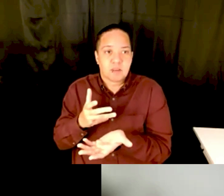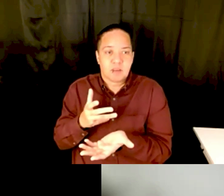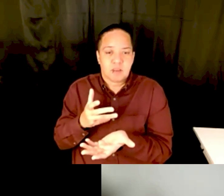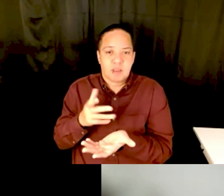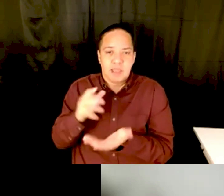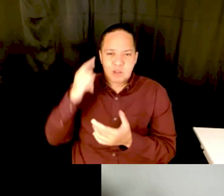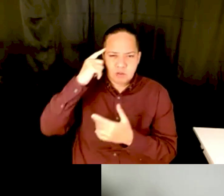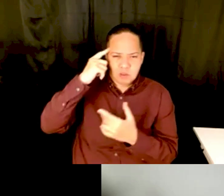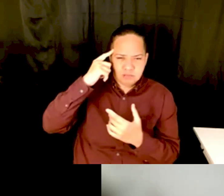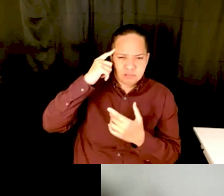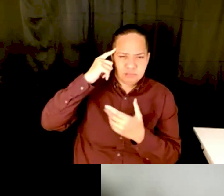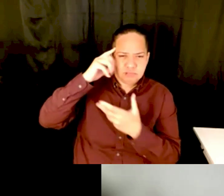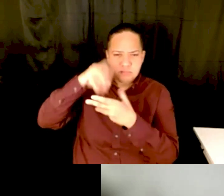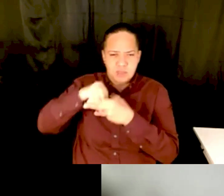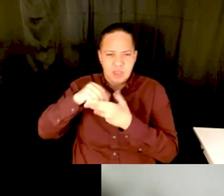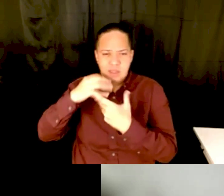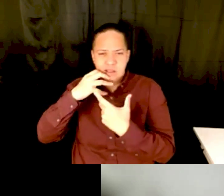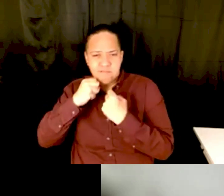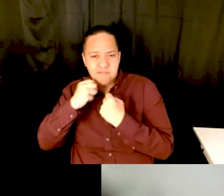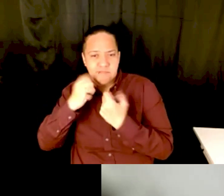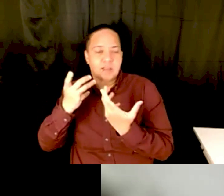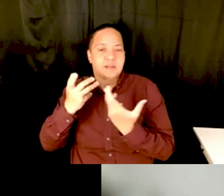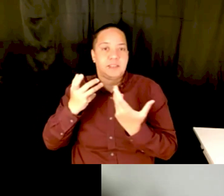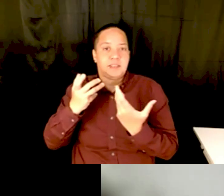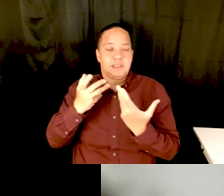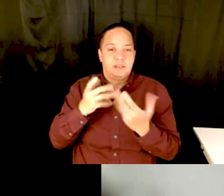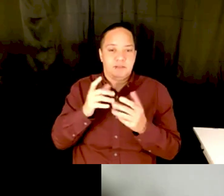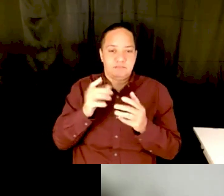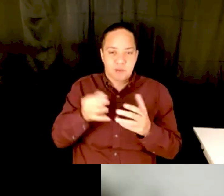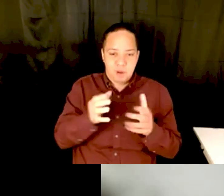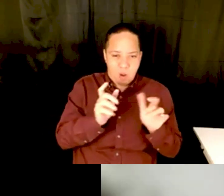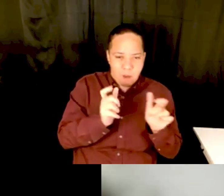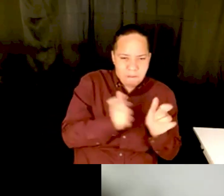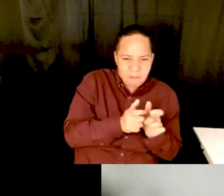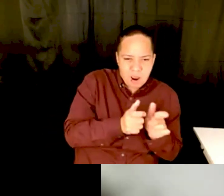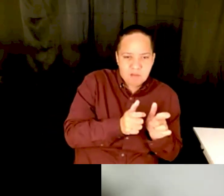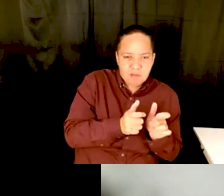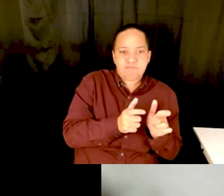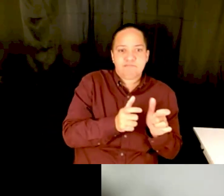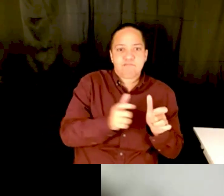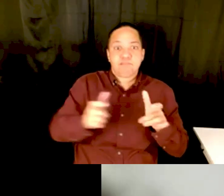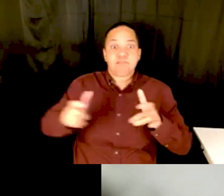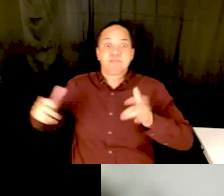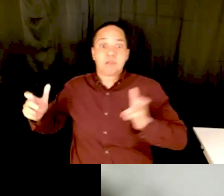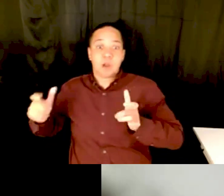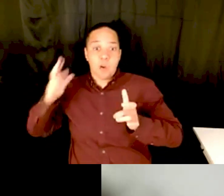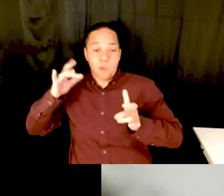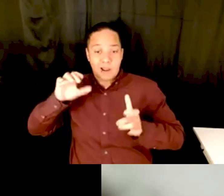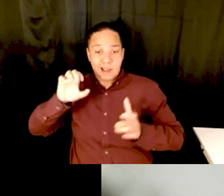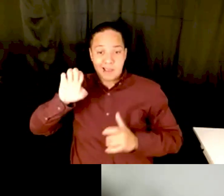psicosis dentro de un cuadro afectivo. O sea, siempre vamos de lo menor a lo más grave. ¿Por qué? Porque ya la esquizofrenia es una